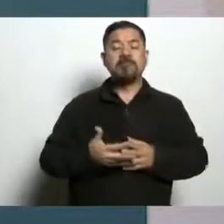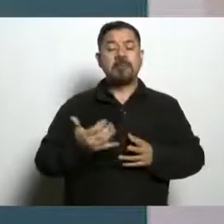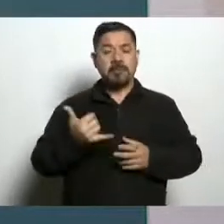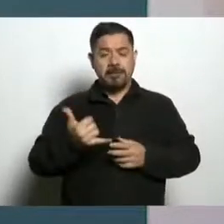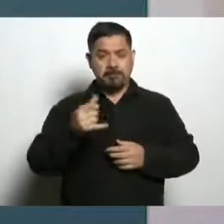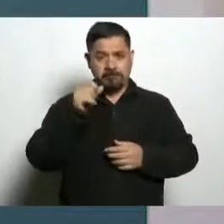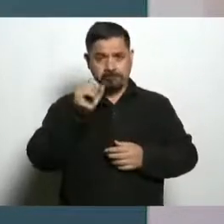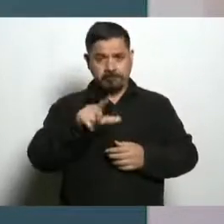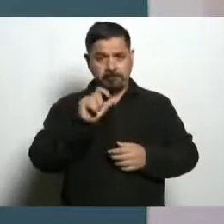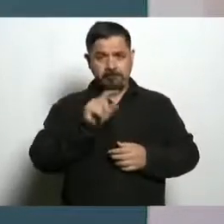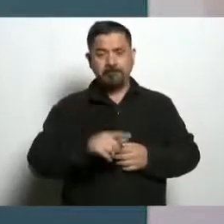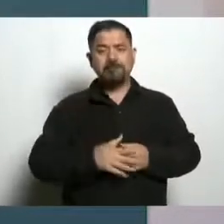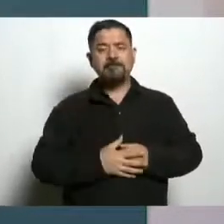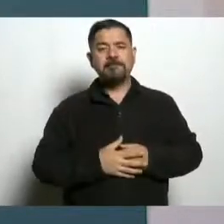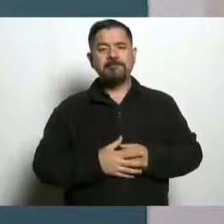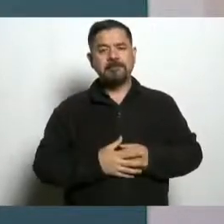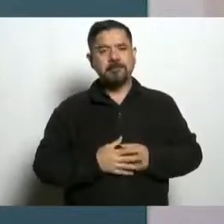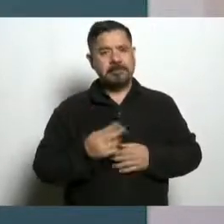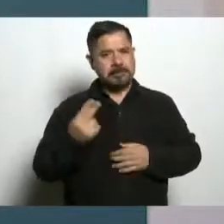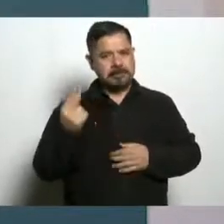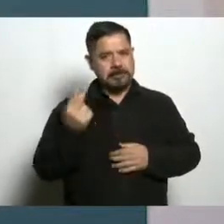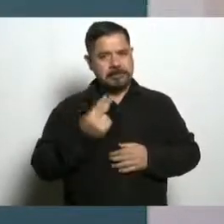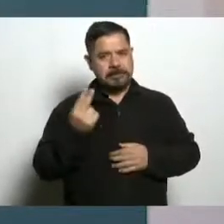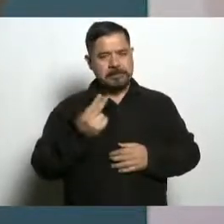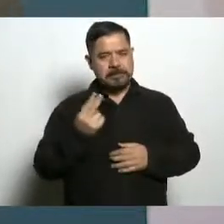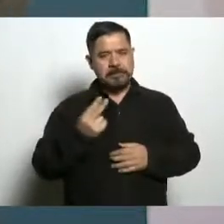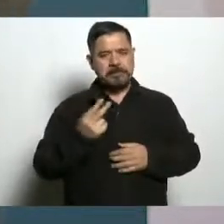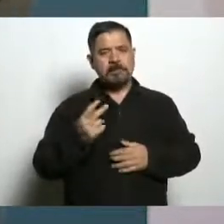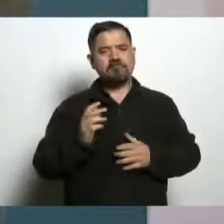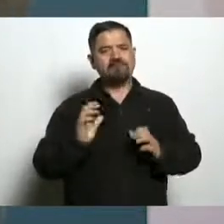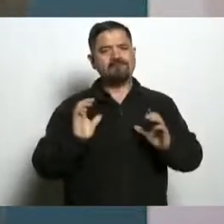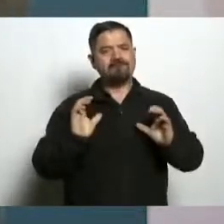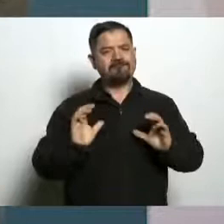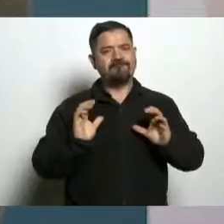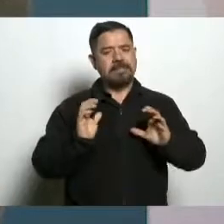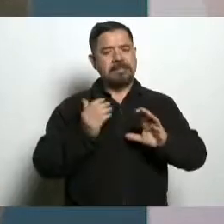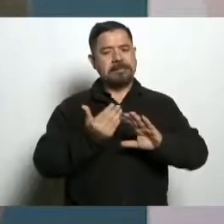y se tiene que prevenir.